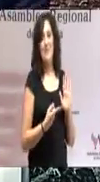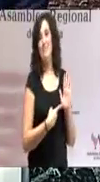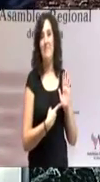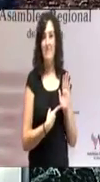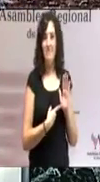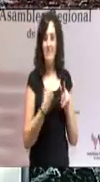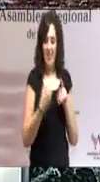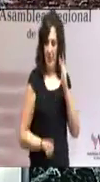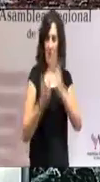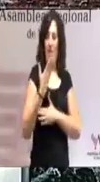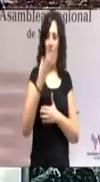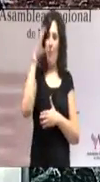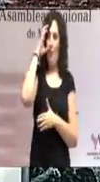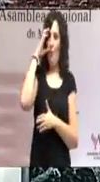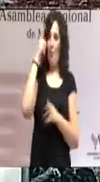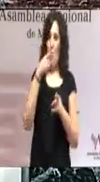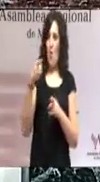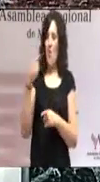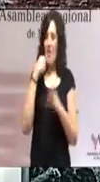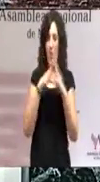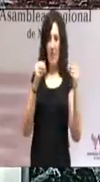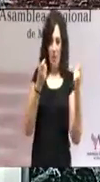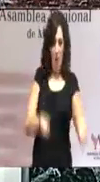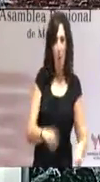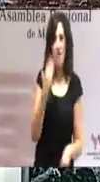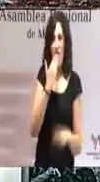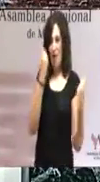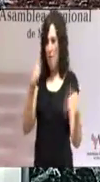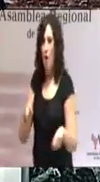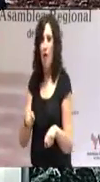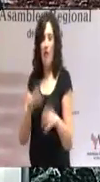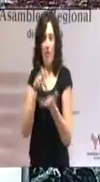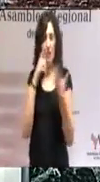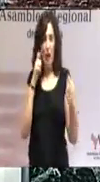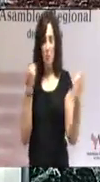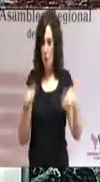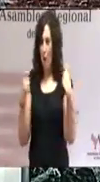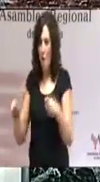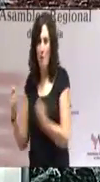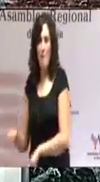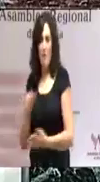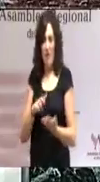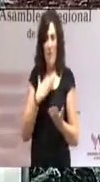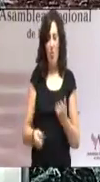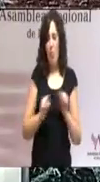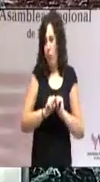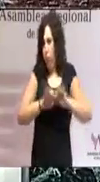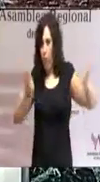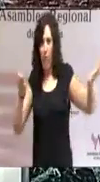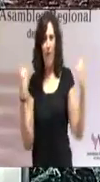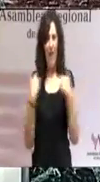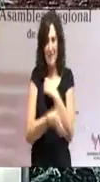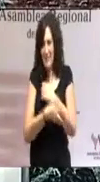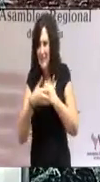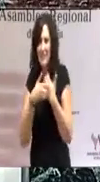Escuchándole esta mañana, cerraban universidades, cerraban colegios, cerraban centros de salud, esta región se despoblaba en la miseria,